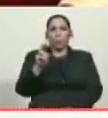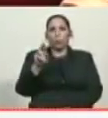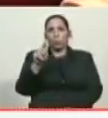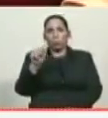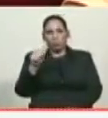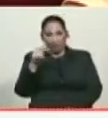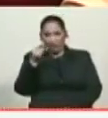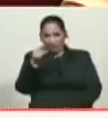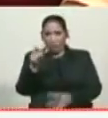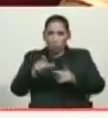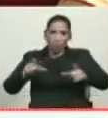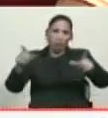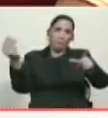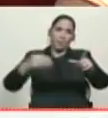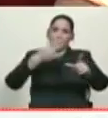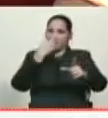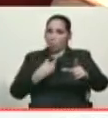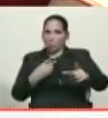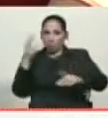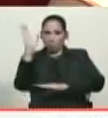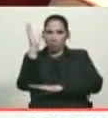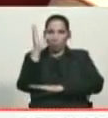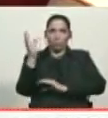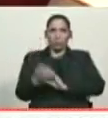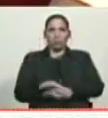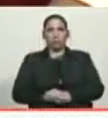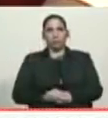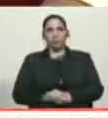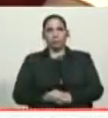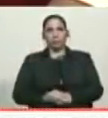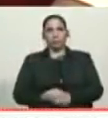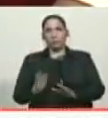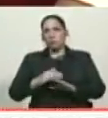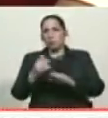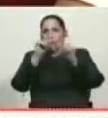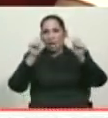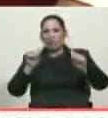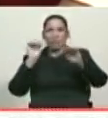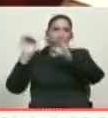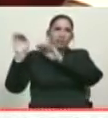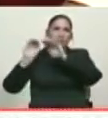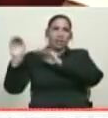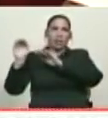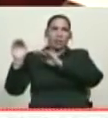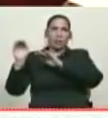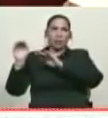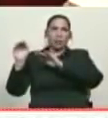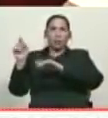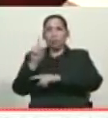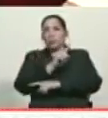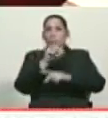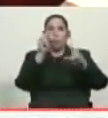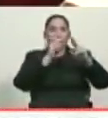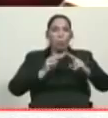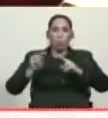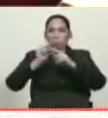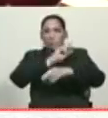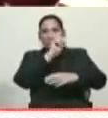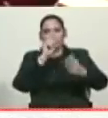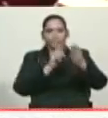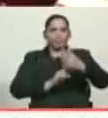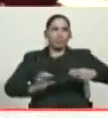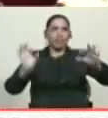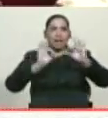pobres del estado colombiano? Porque esos artistas extranjeros que no conocen absolutamente nada